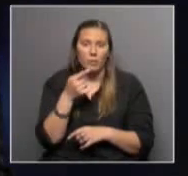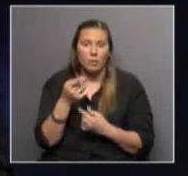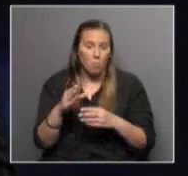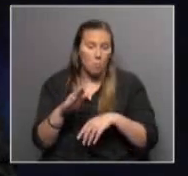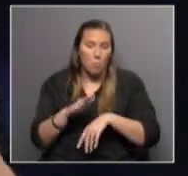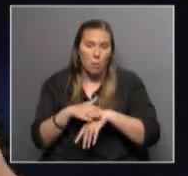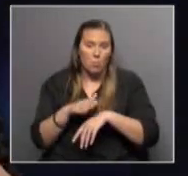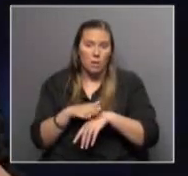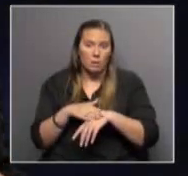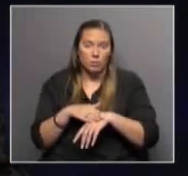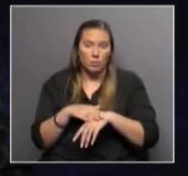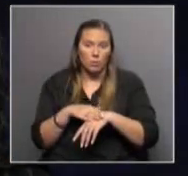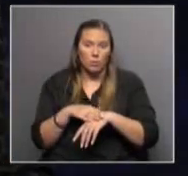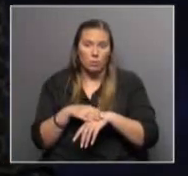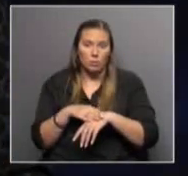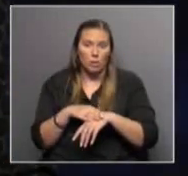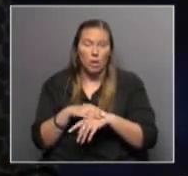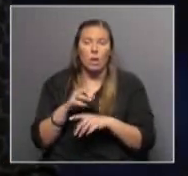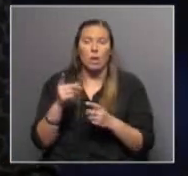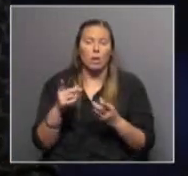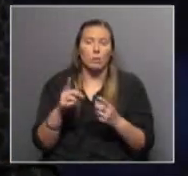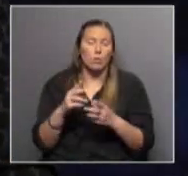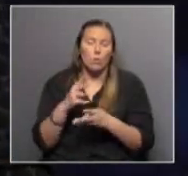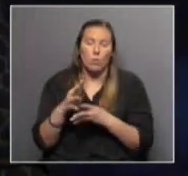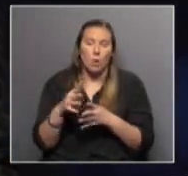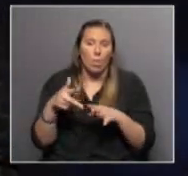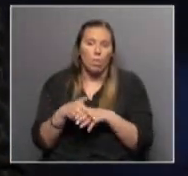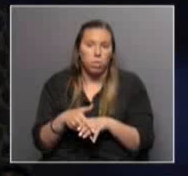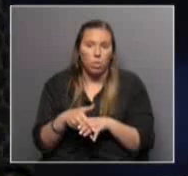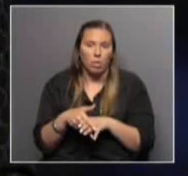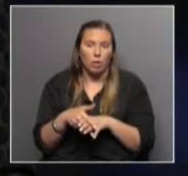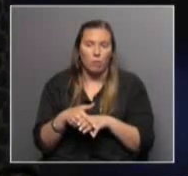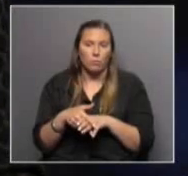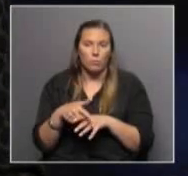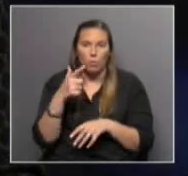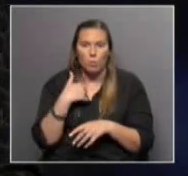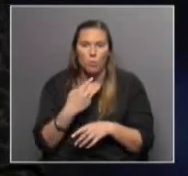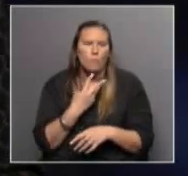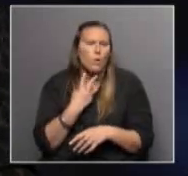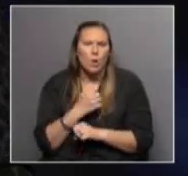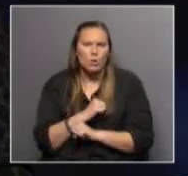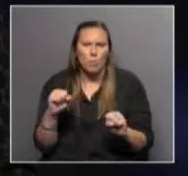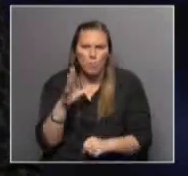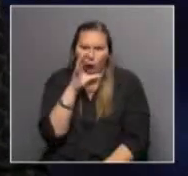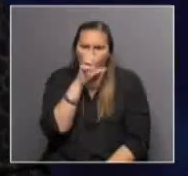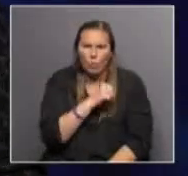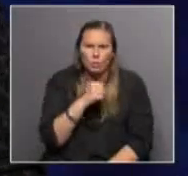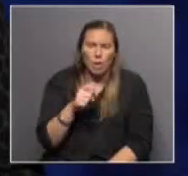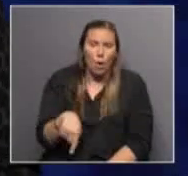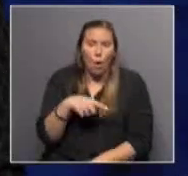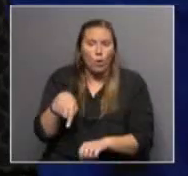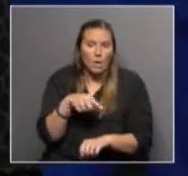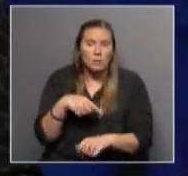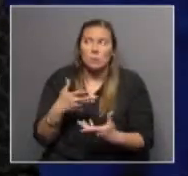caída de todas esas plataformas nos vino como esa cosa como somos estamos para adictos que no podemos aguantar unas horas